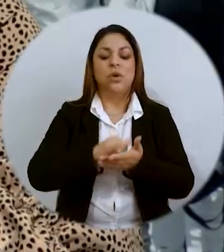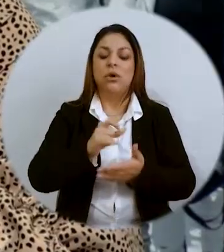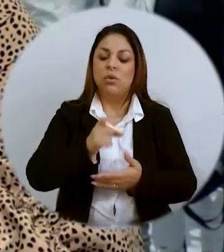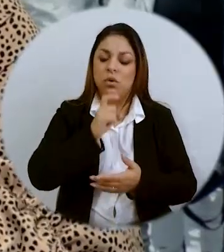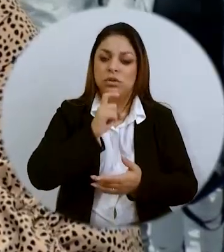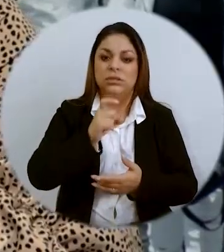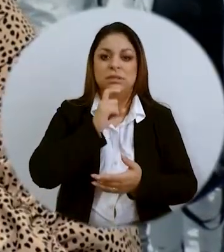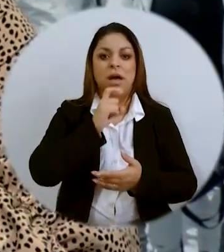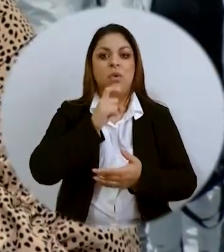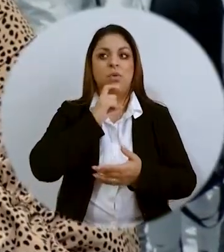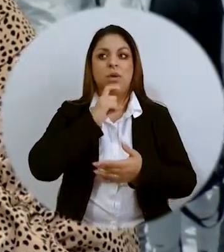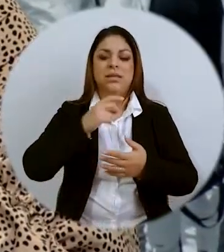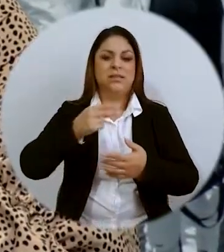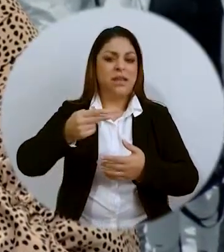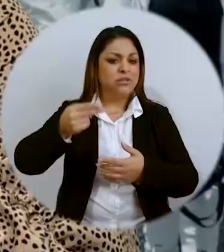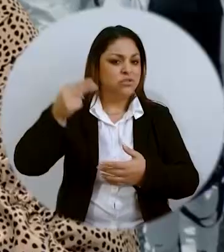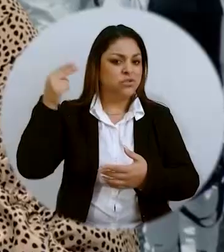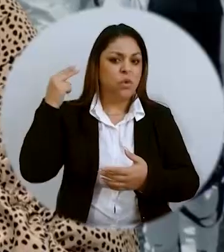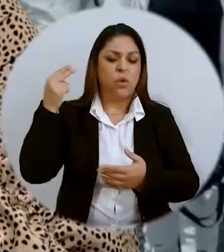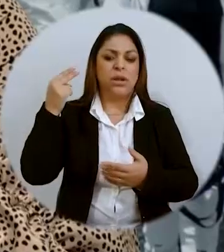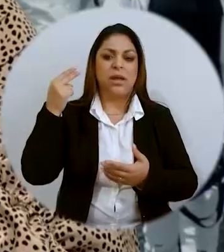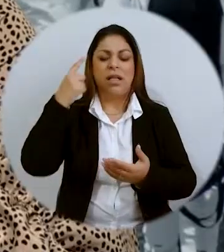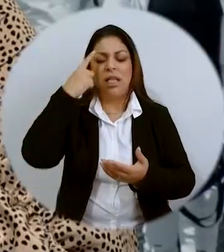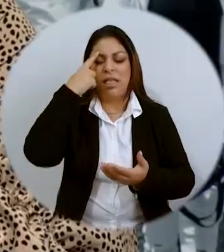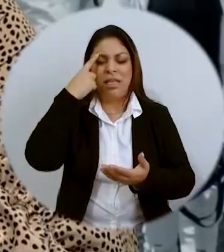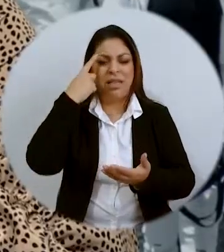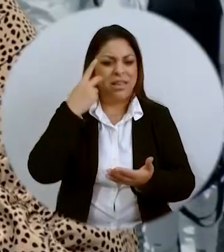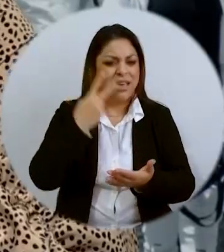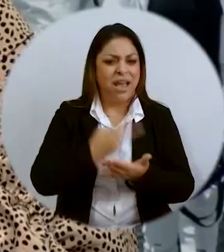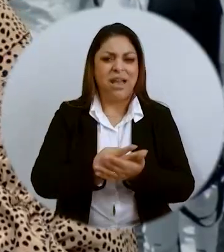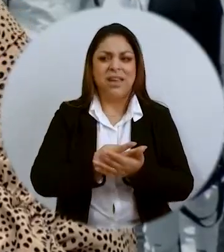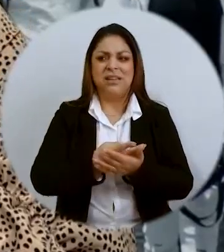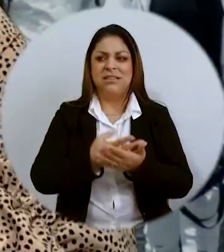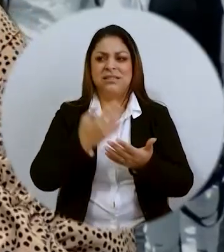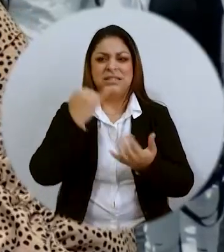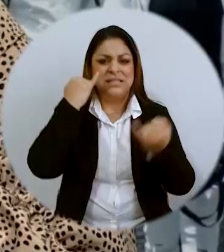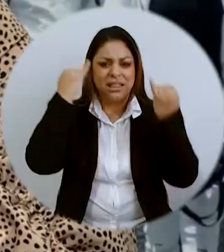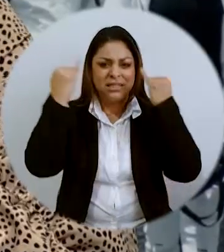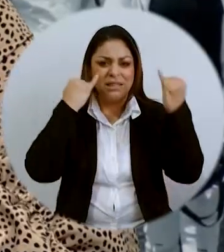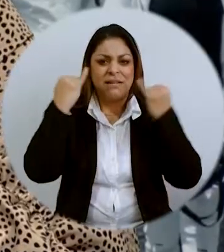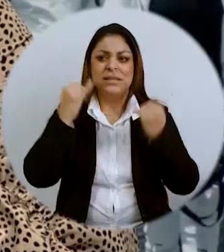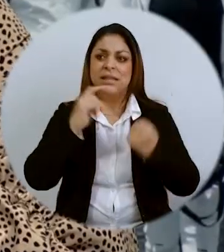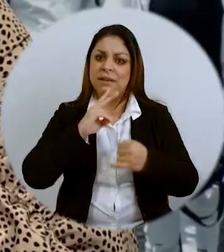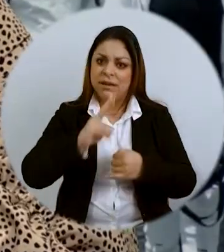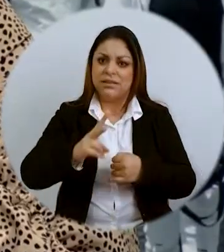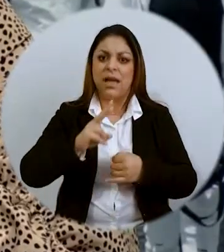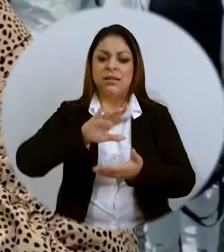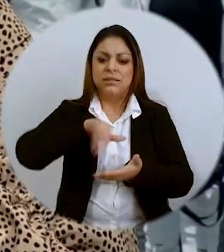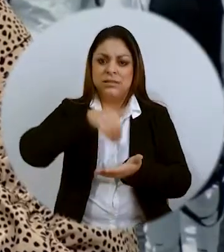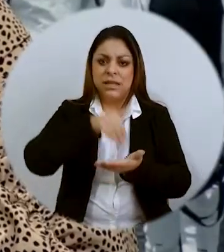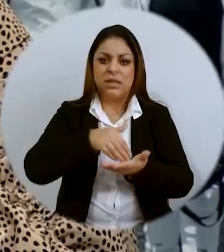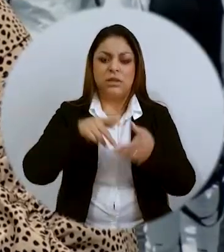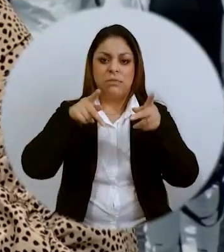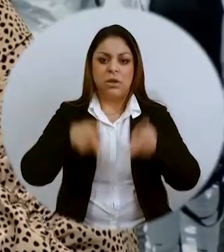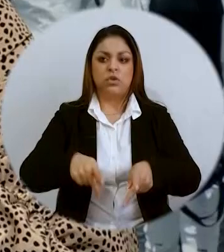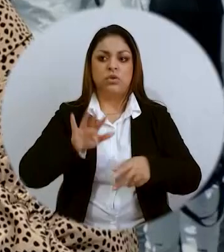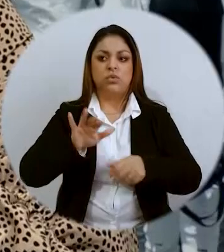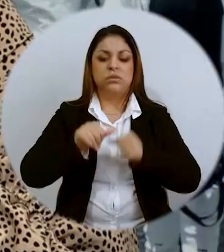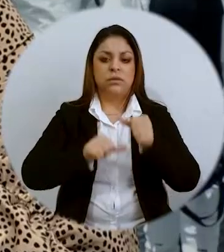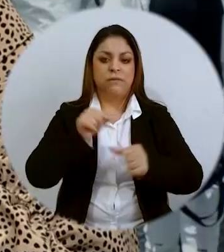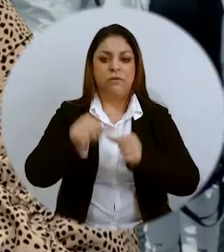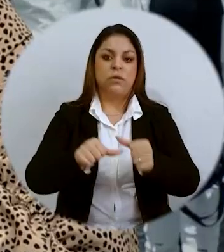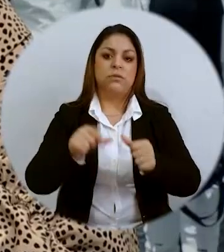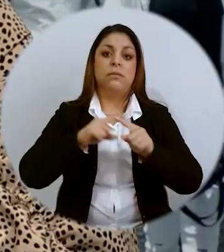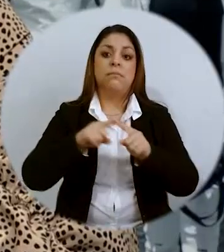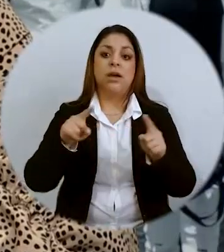como Estado históricamente caer en estas iniciativas que en serio centren a la persona en sus esfuerzos, pero este